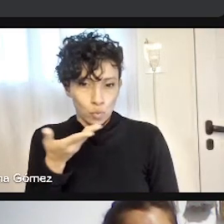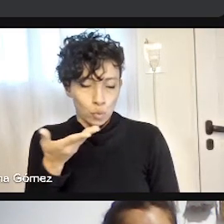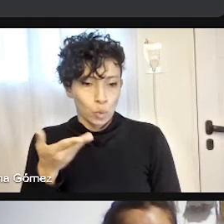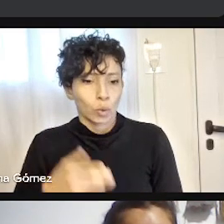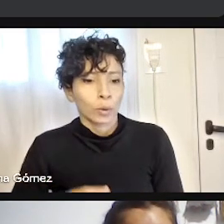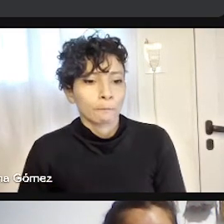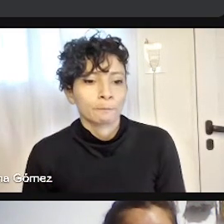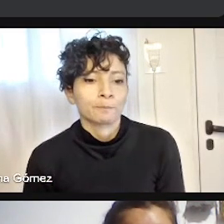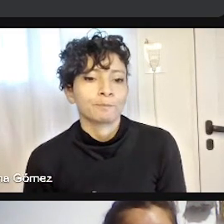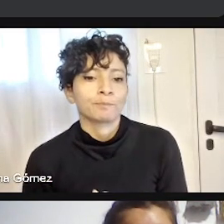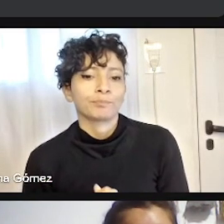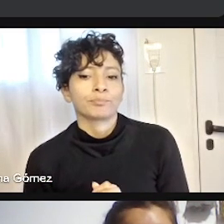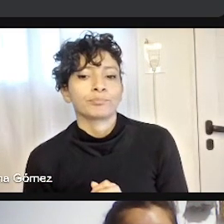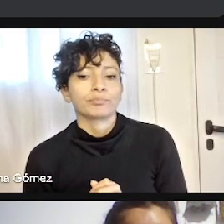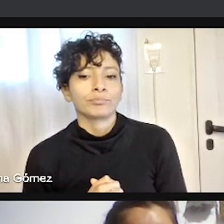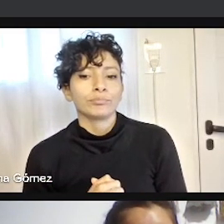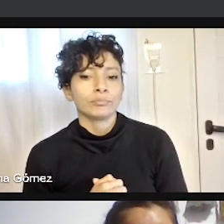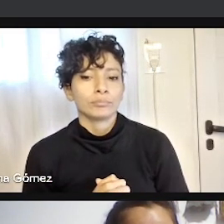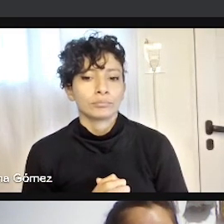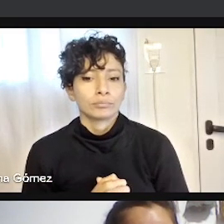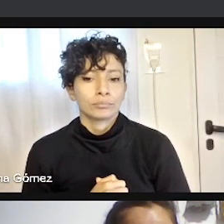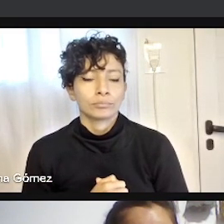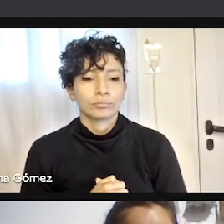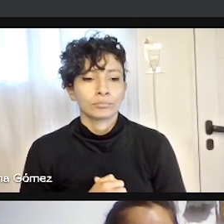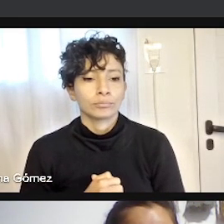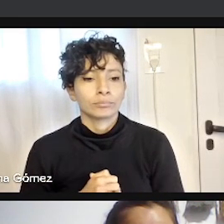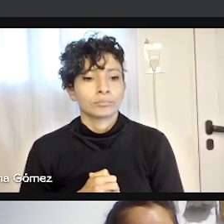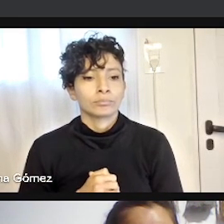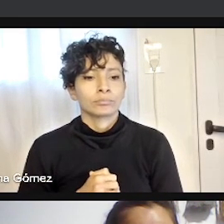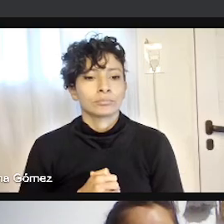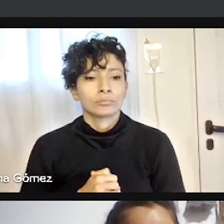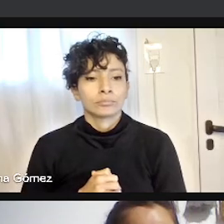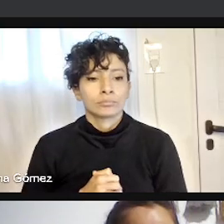unas lecturas antes de dormir.